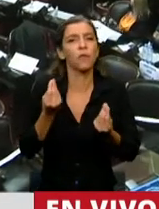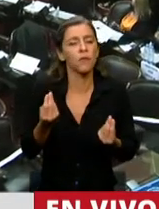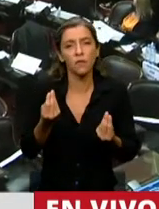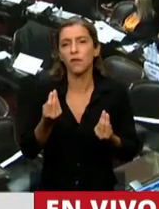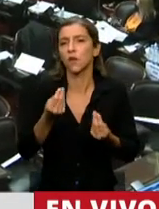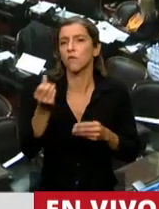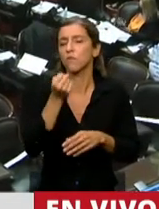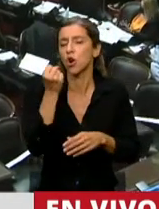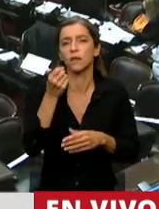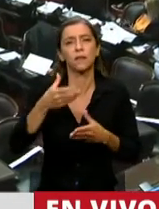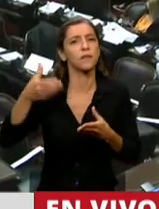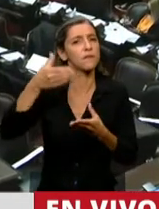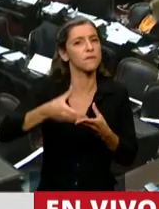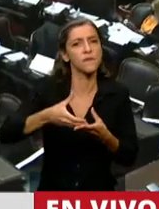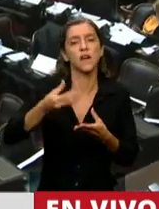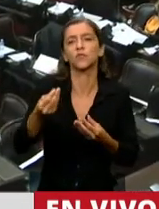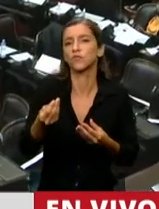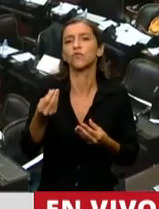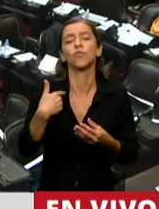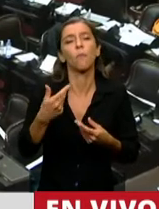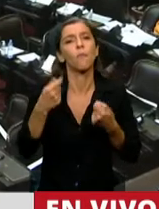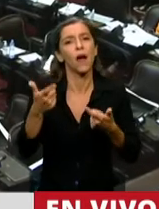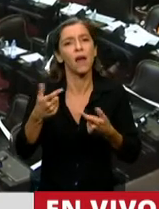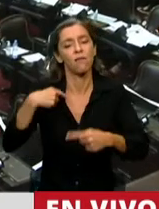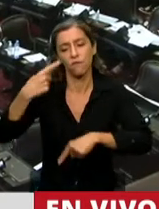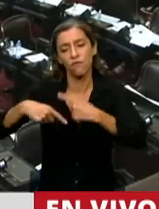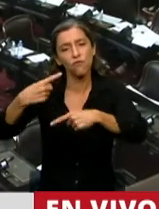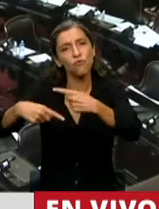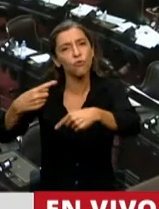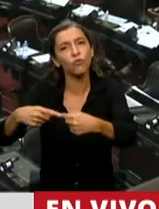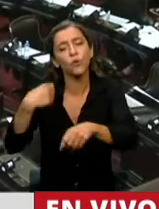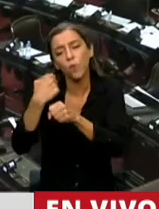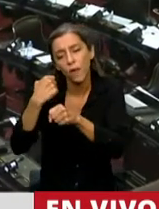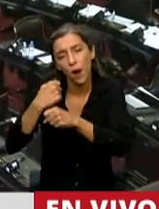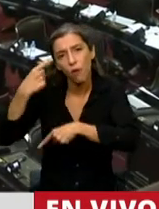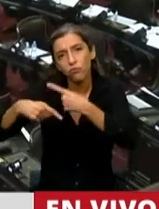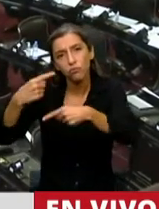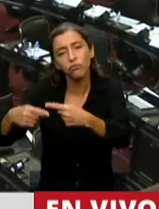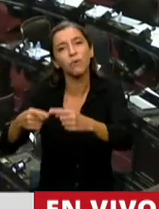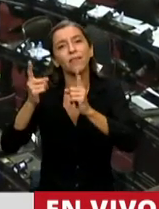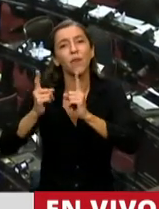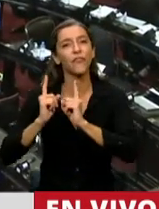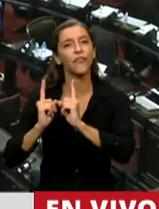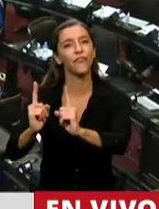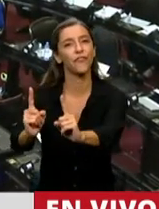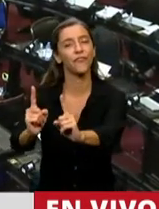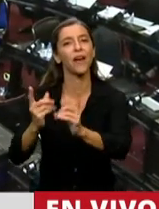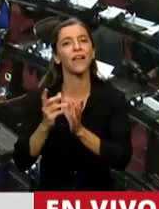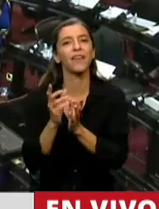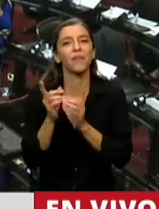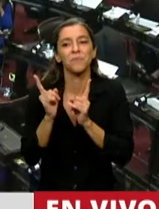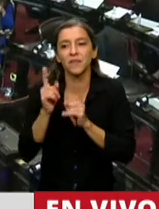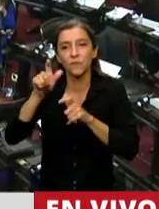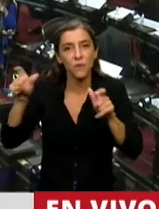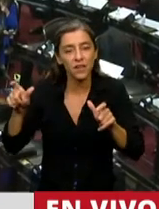tecnología en la Argentina que permitiera garantizar la continuidad y la sustentabilidad de todo el conjunto